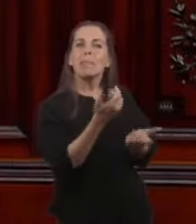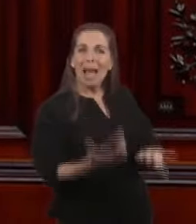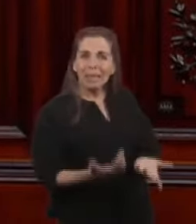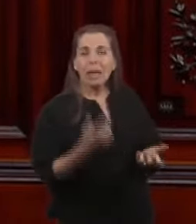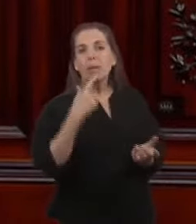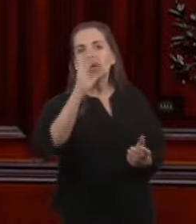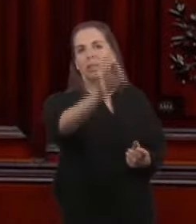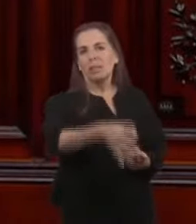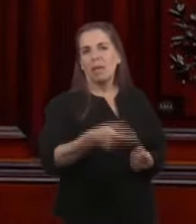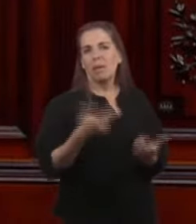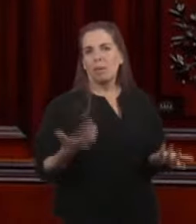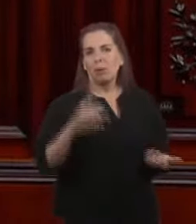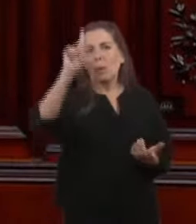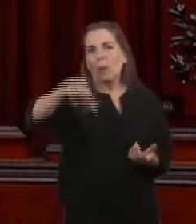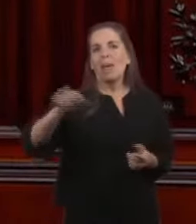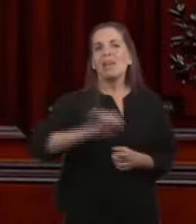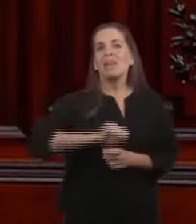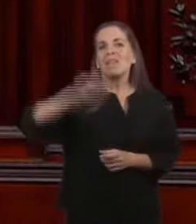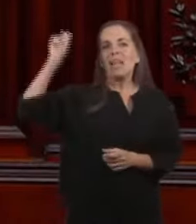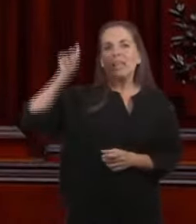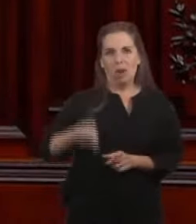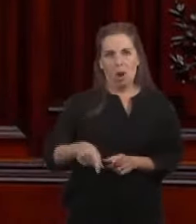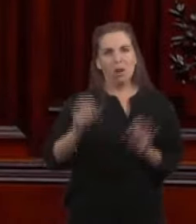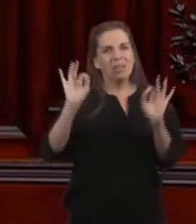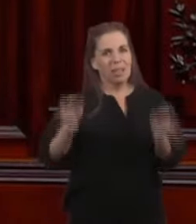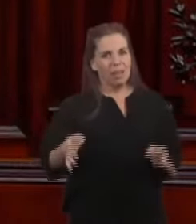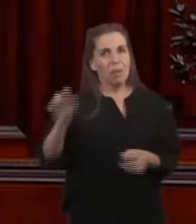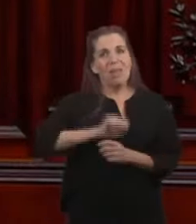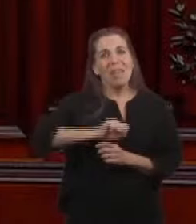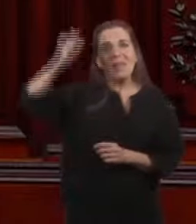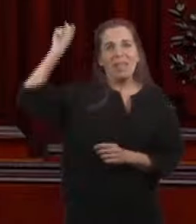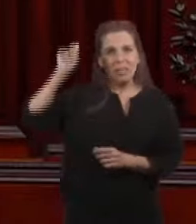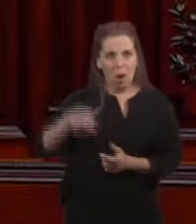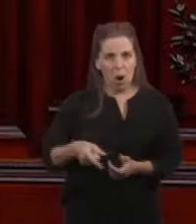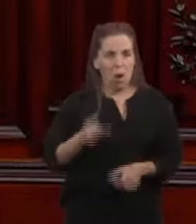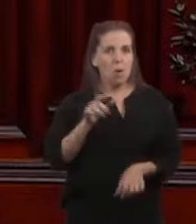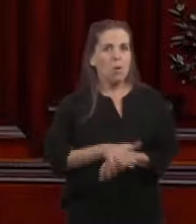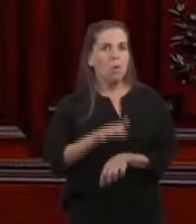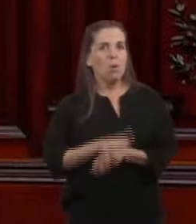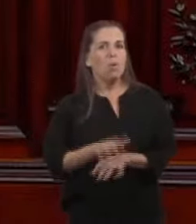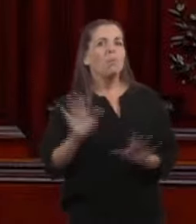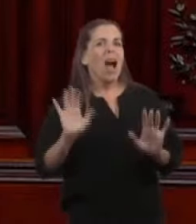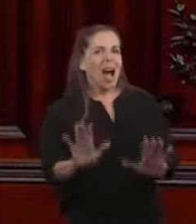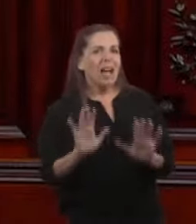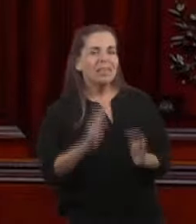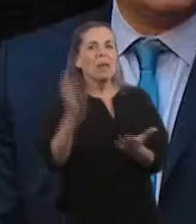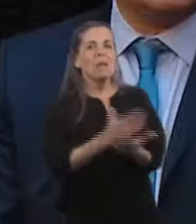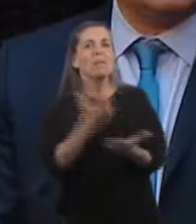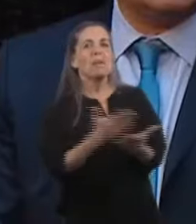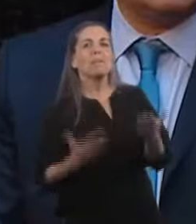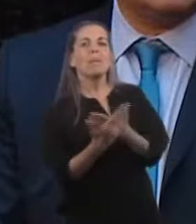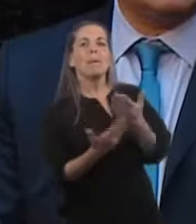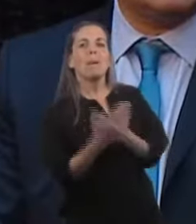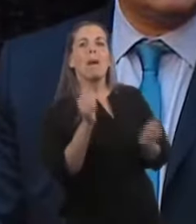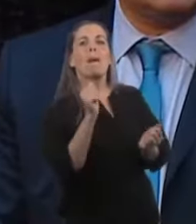pie porque la inflación es siempre y en todo lugar un fenómeno monetario les guste a quien no le